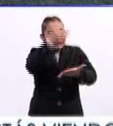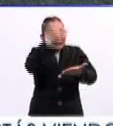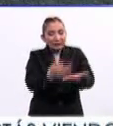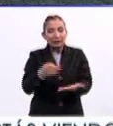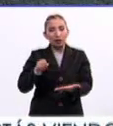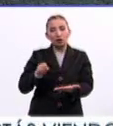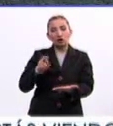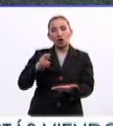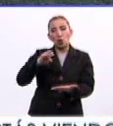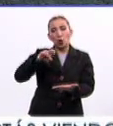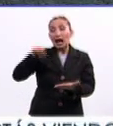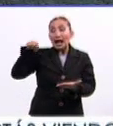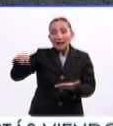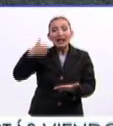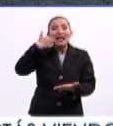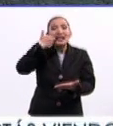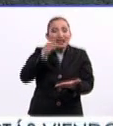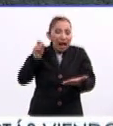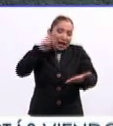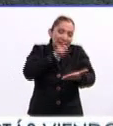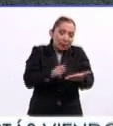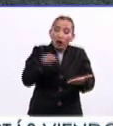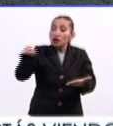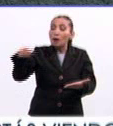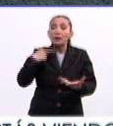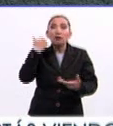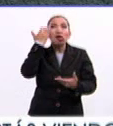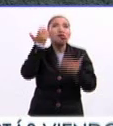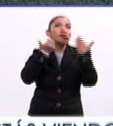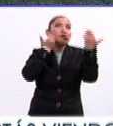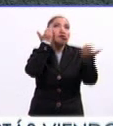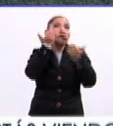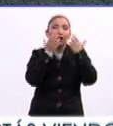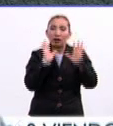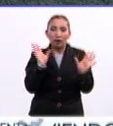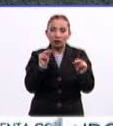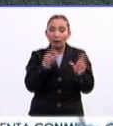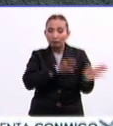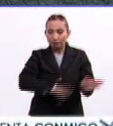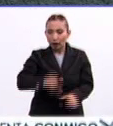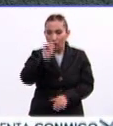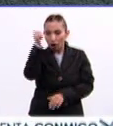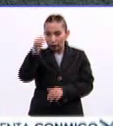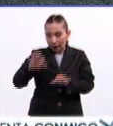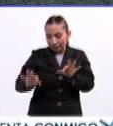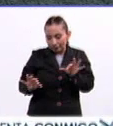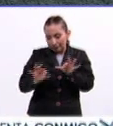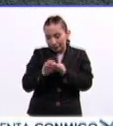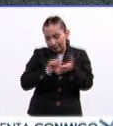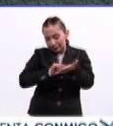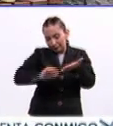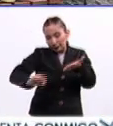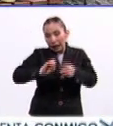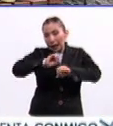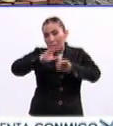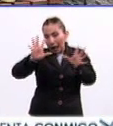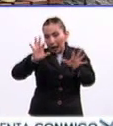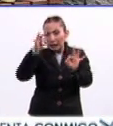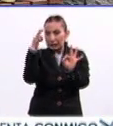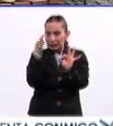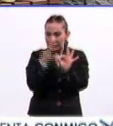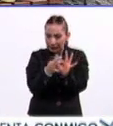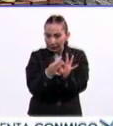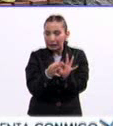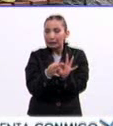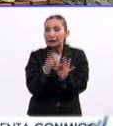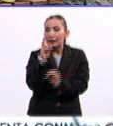ella quiso legarnos y no el que los editores quieren. Y segundo, una anotación clara, concisa, ¿no? Que de verdad ayude a